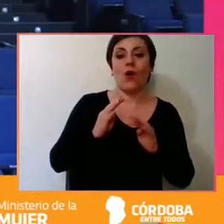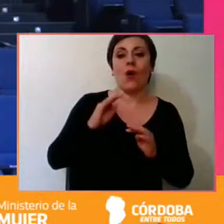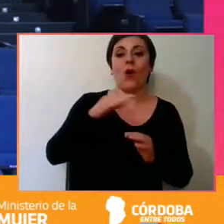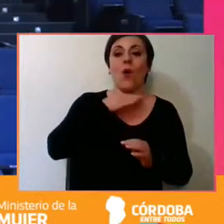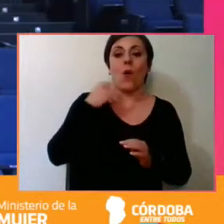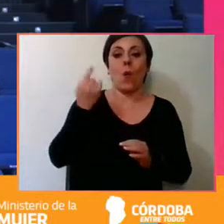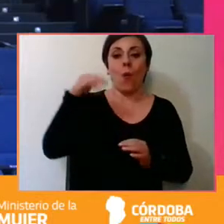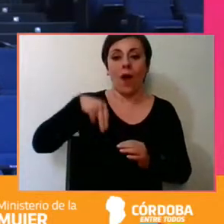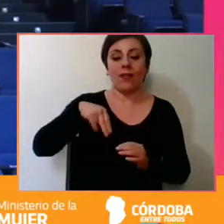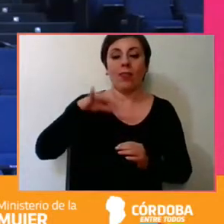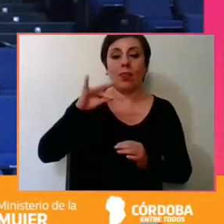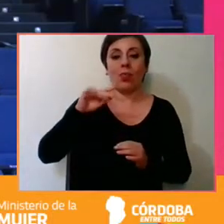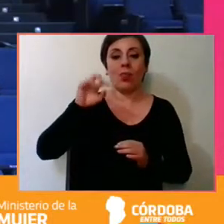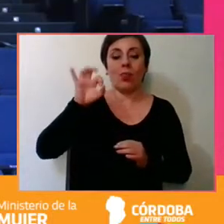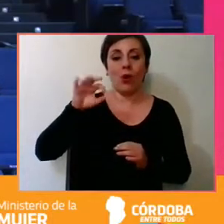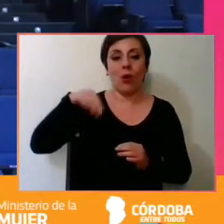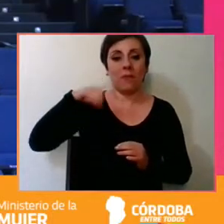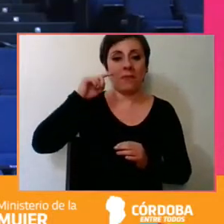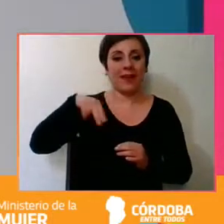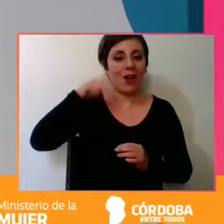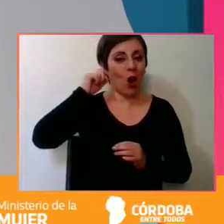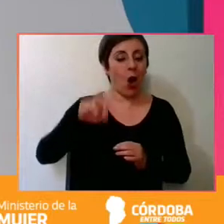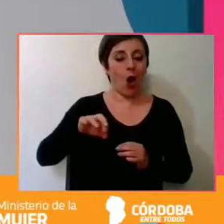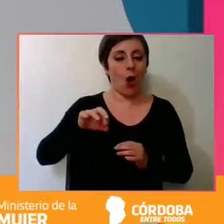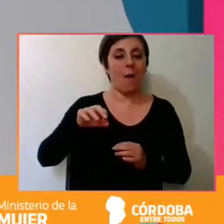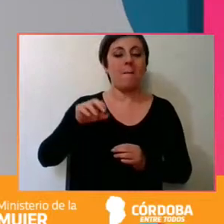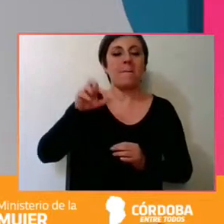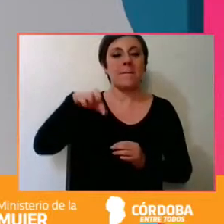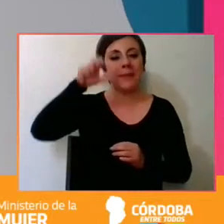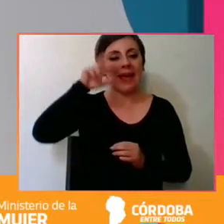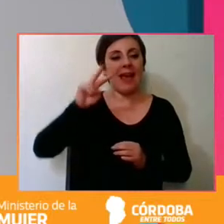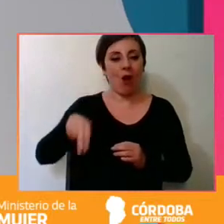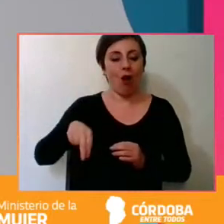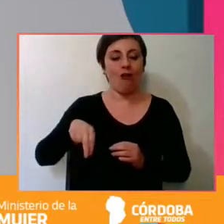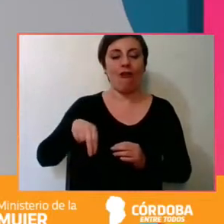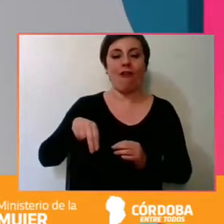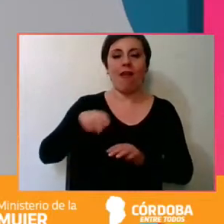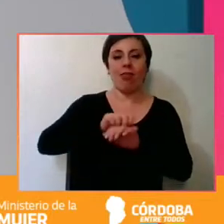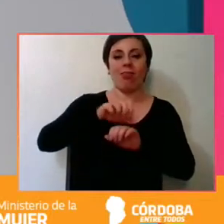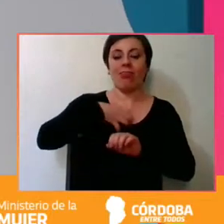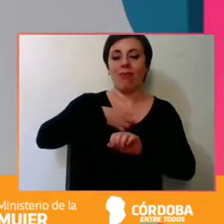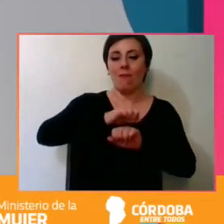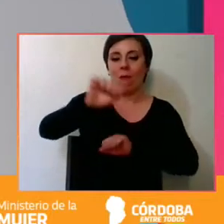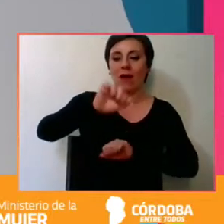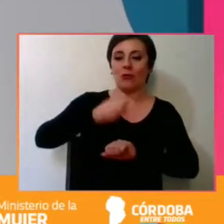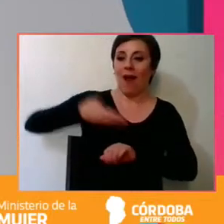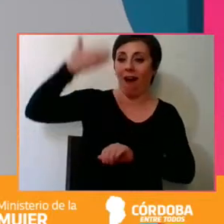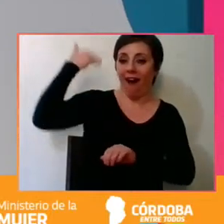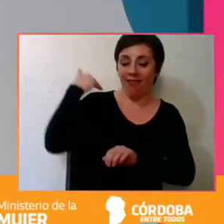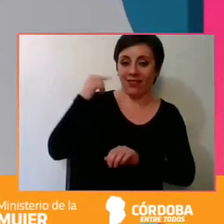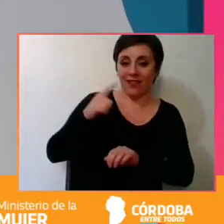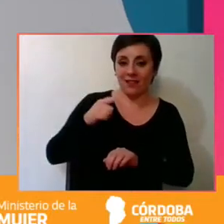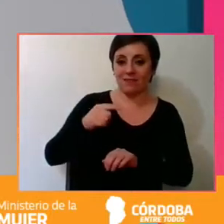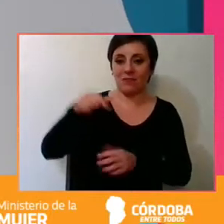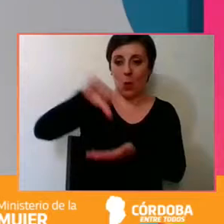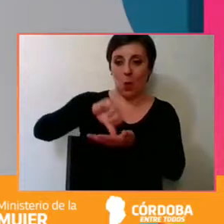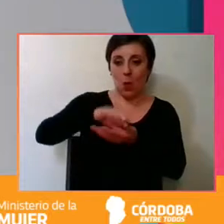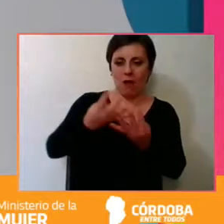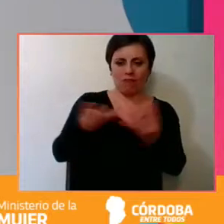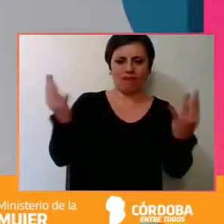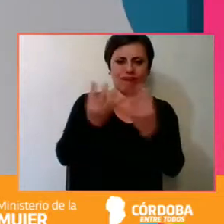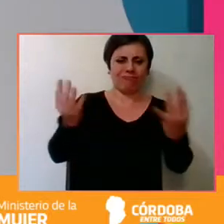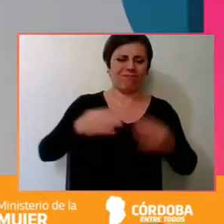la diplomatura en las ediciones anteriores, este auditorio era un lugar que ha sabido estar pleno